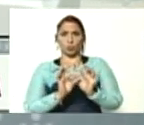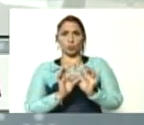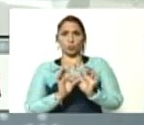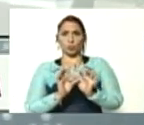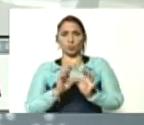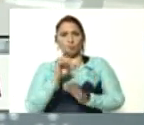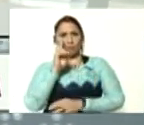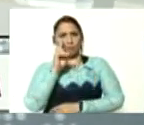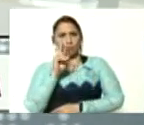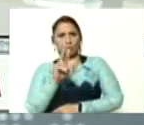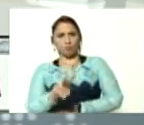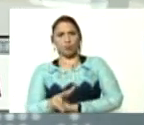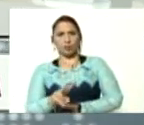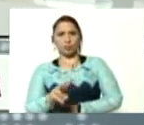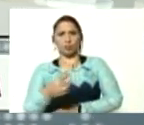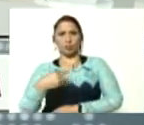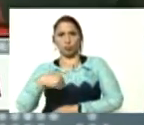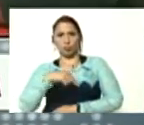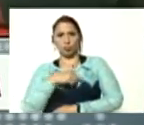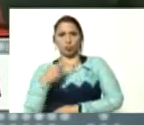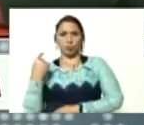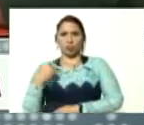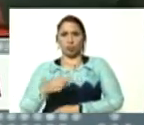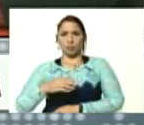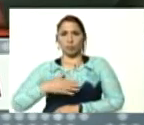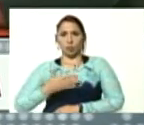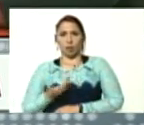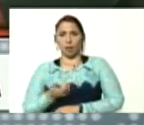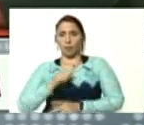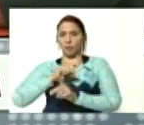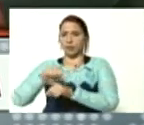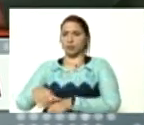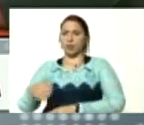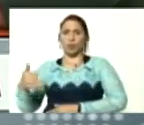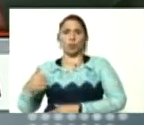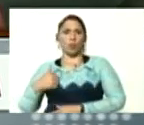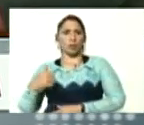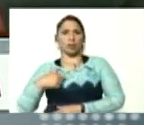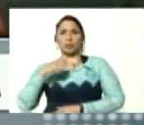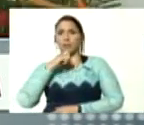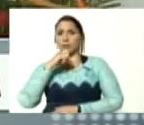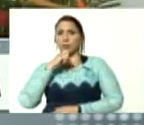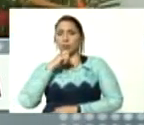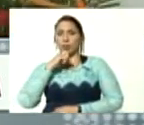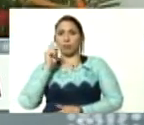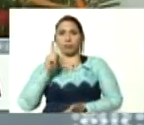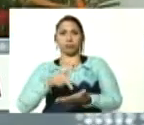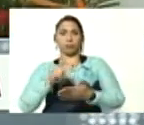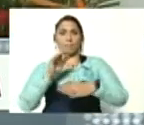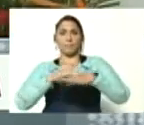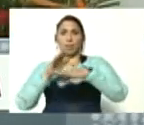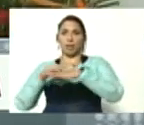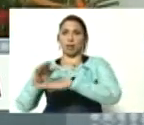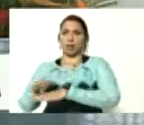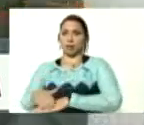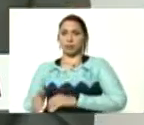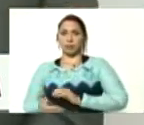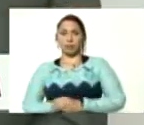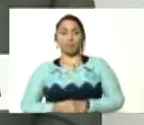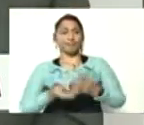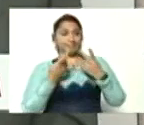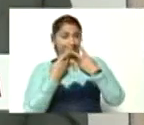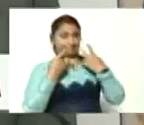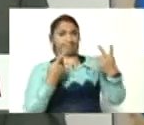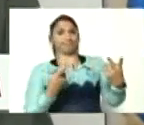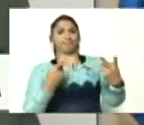visión perspectiva que tenemos, podamos vencer cualquier dificultad que se presente hacia el futuro. Bien, ayer escuchaban las